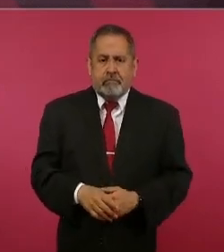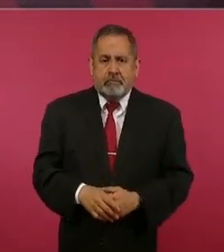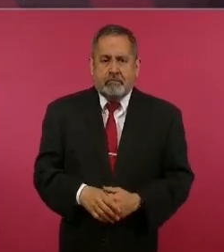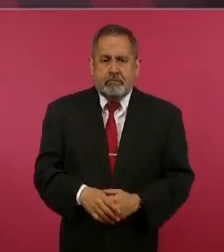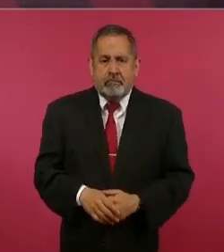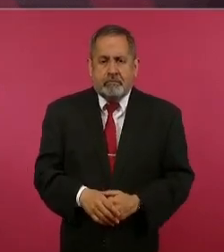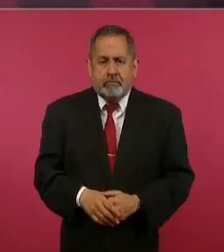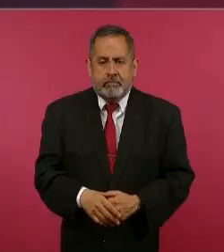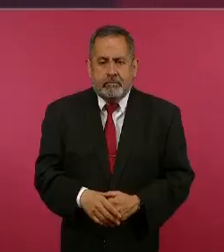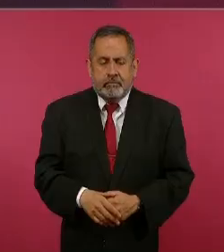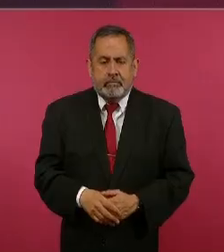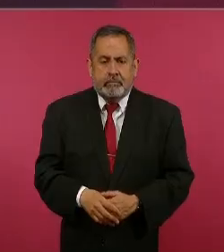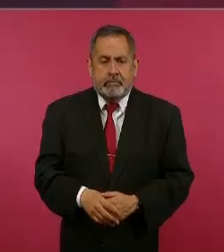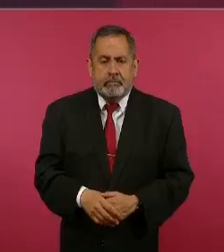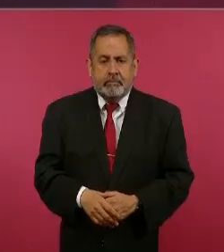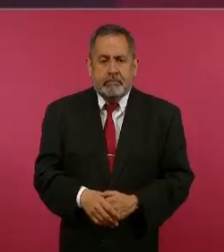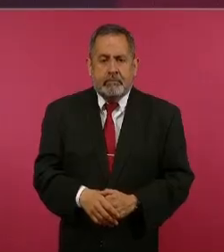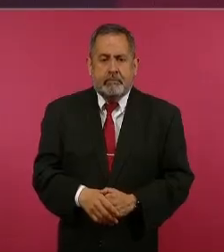porque